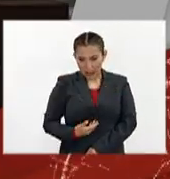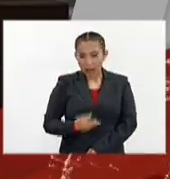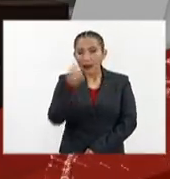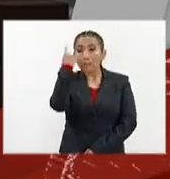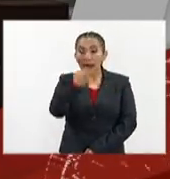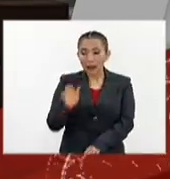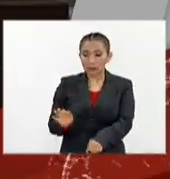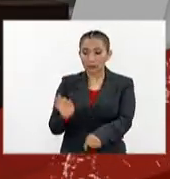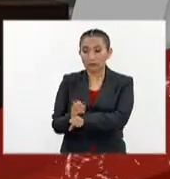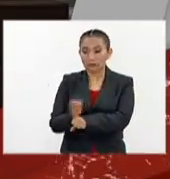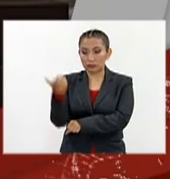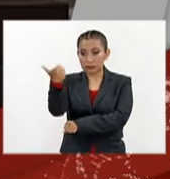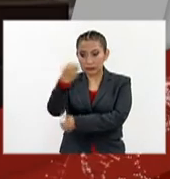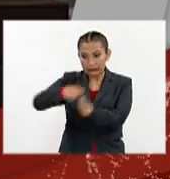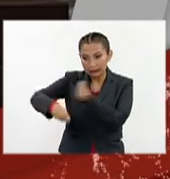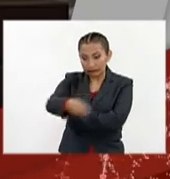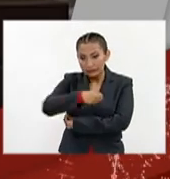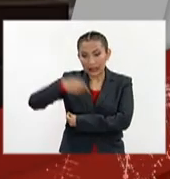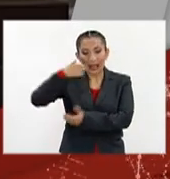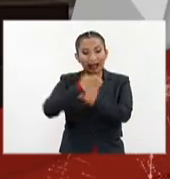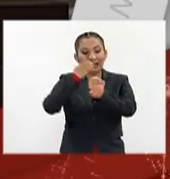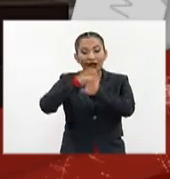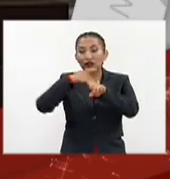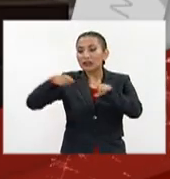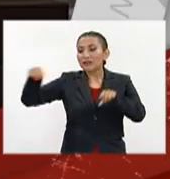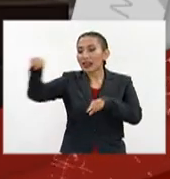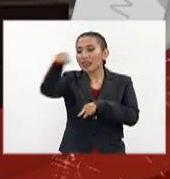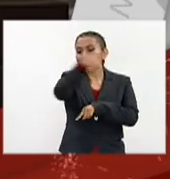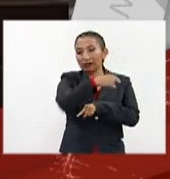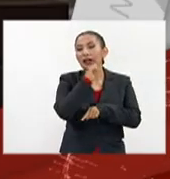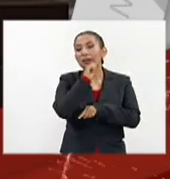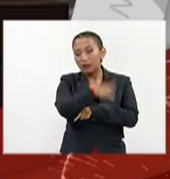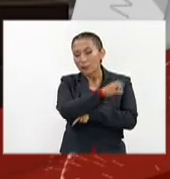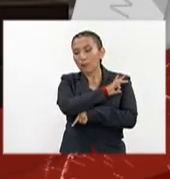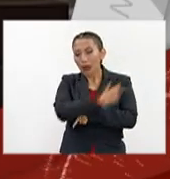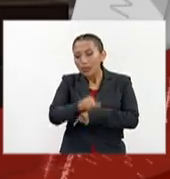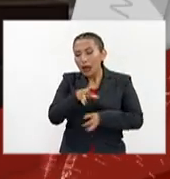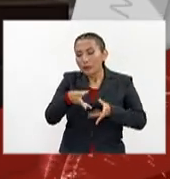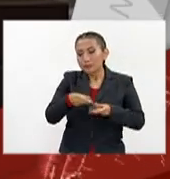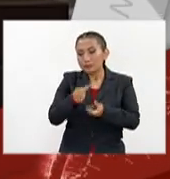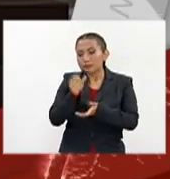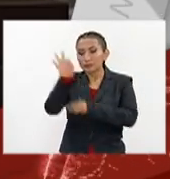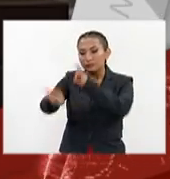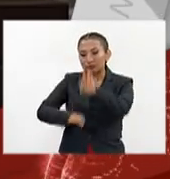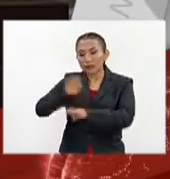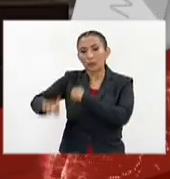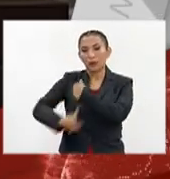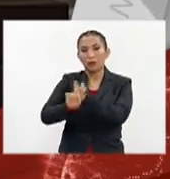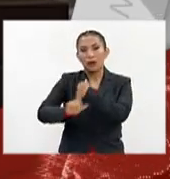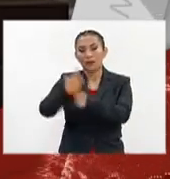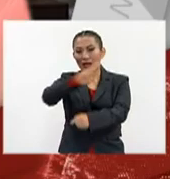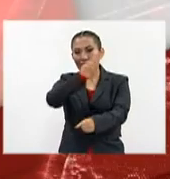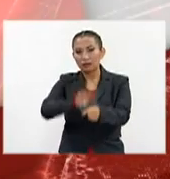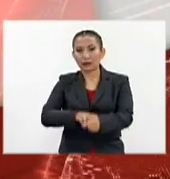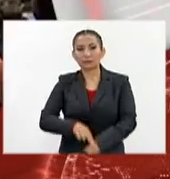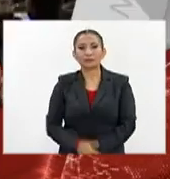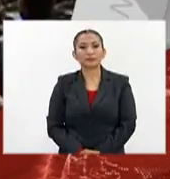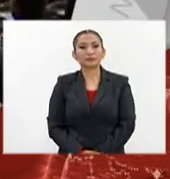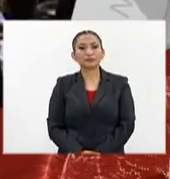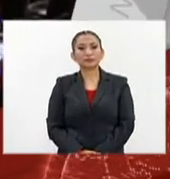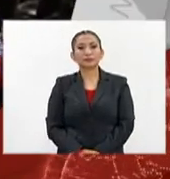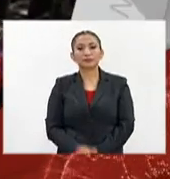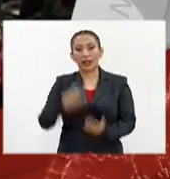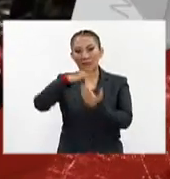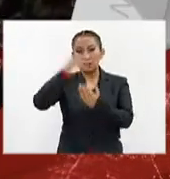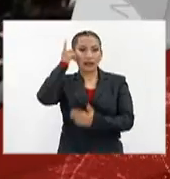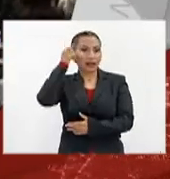para el fortalecimiento financiero en las entidades federativas, también puedan destinarse a la atención de desastres naturales. La